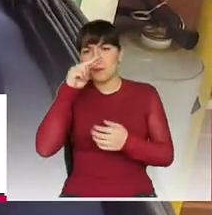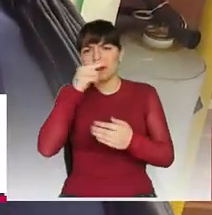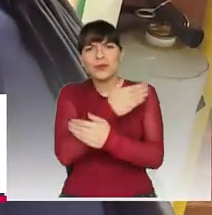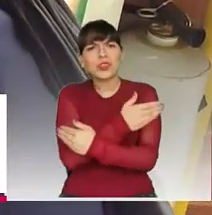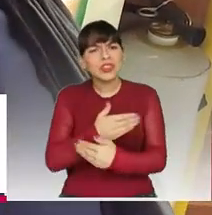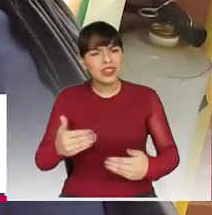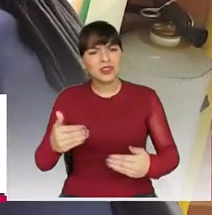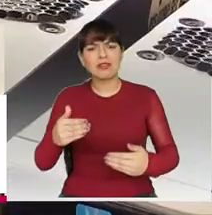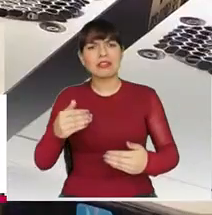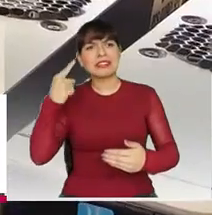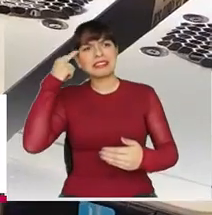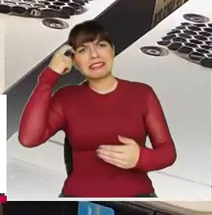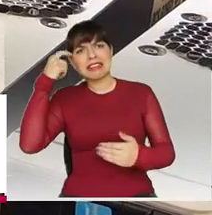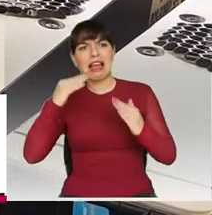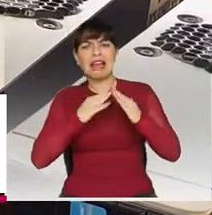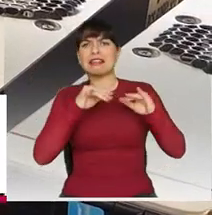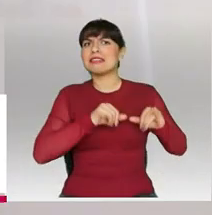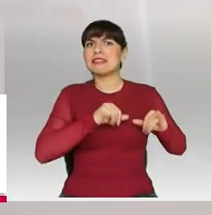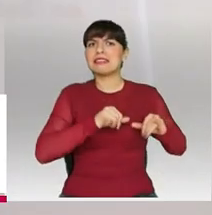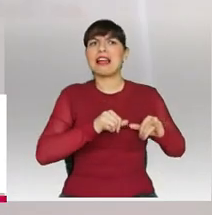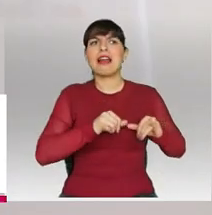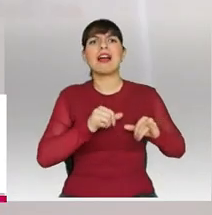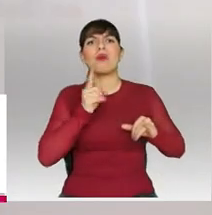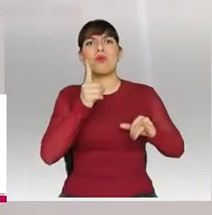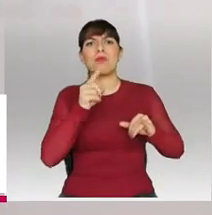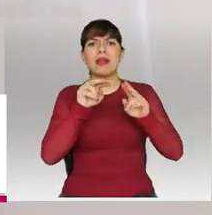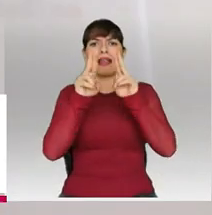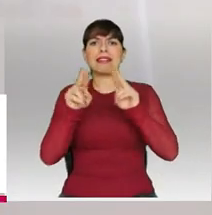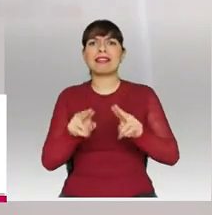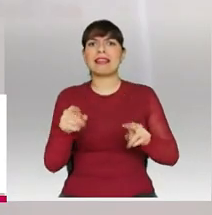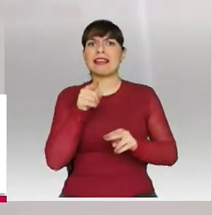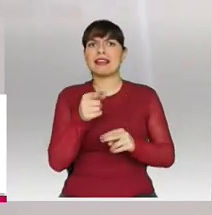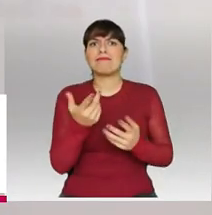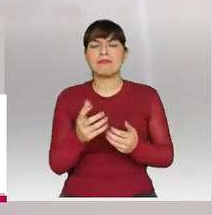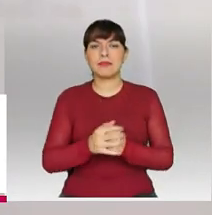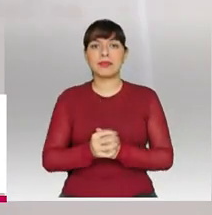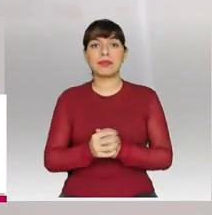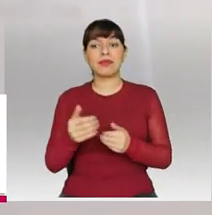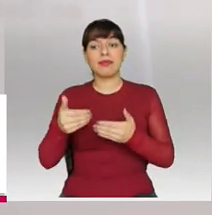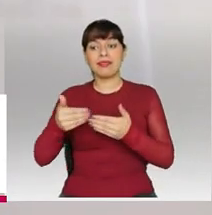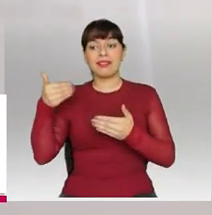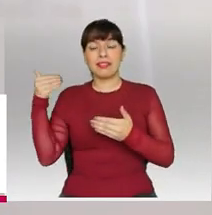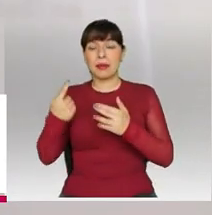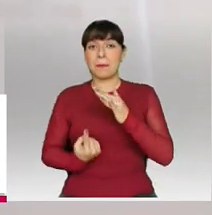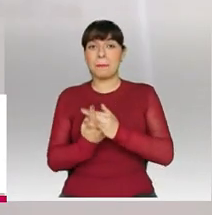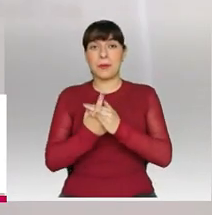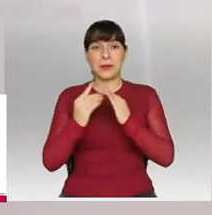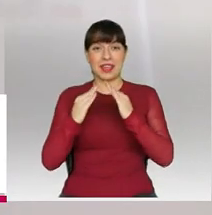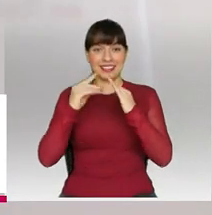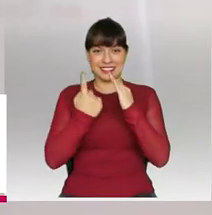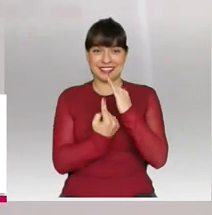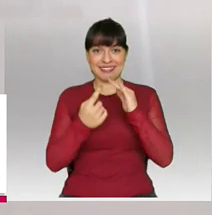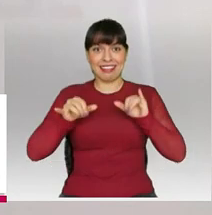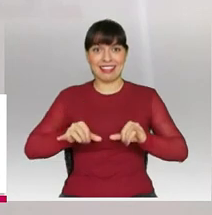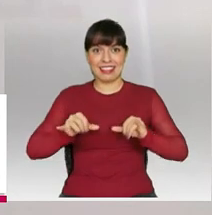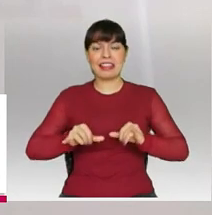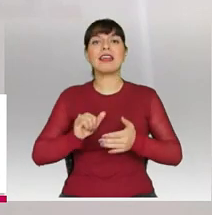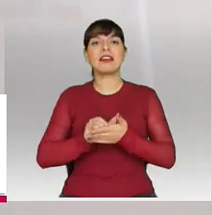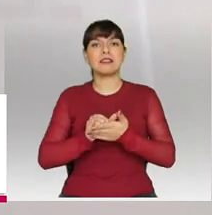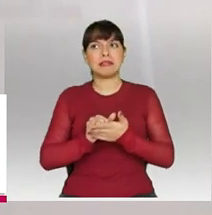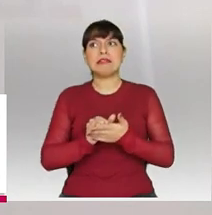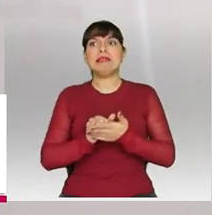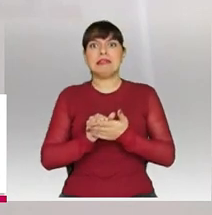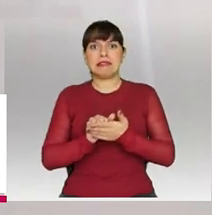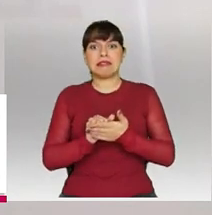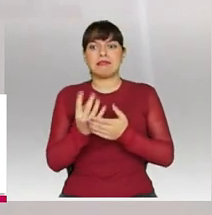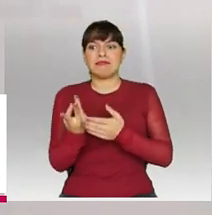la exposición permanente en Internet. Desde que empezó la cuarentena se han triplicado las situaciones de lo que está ocurriendo en